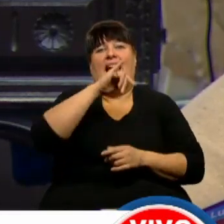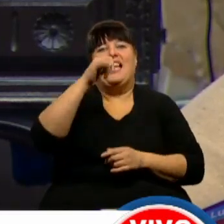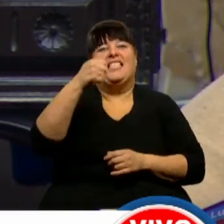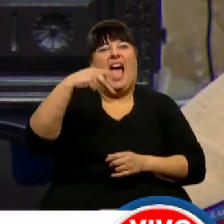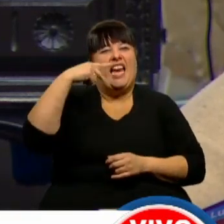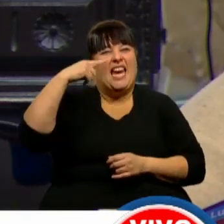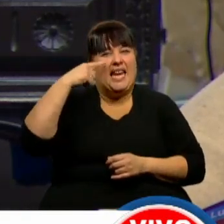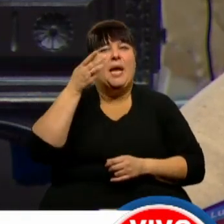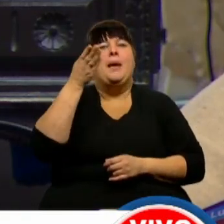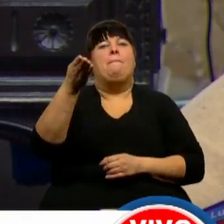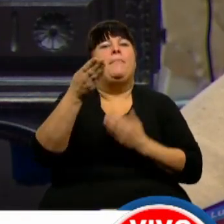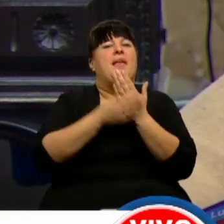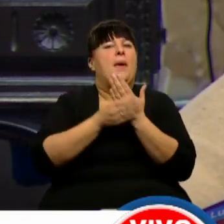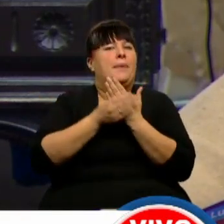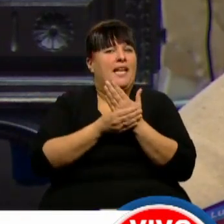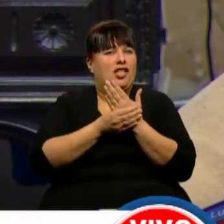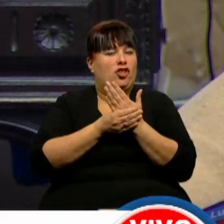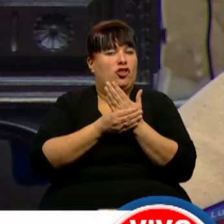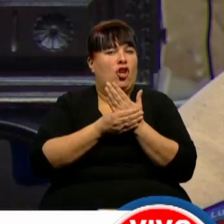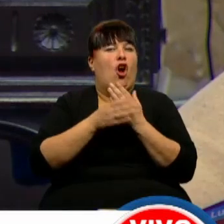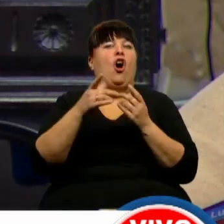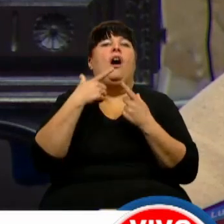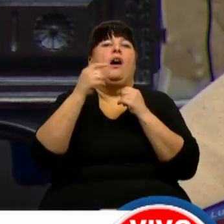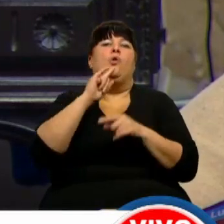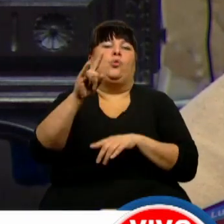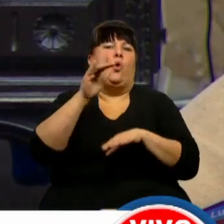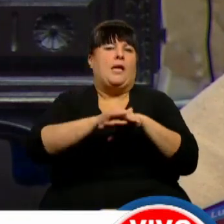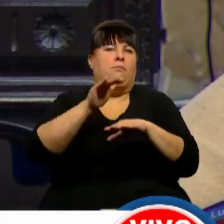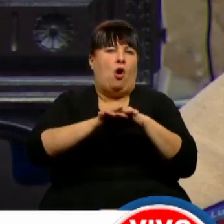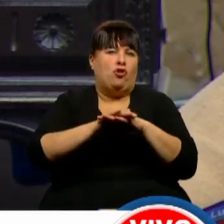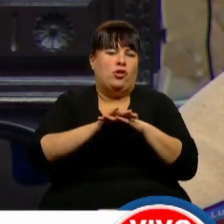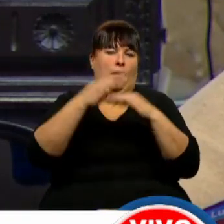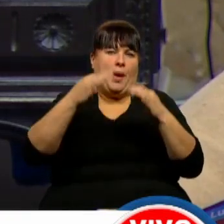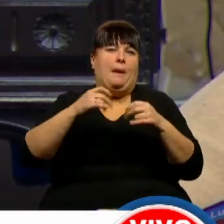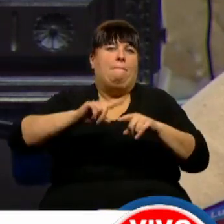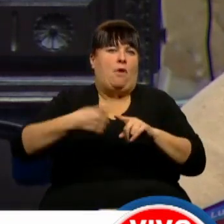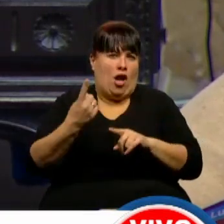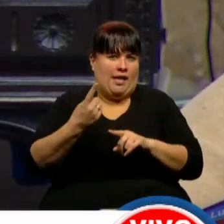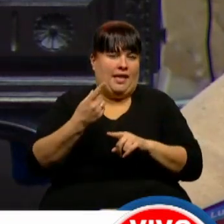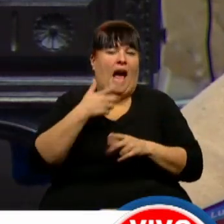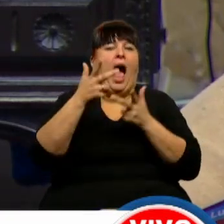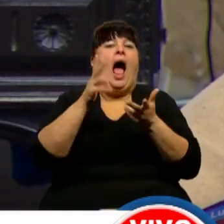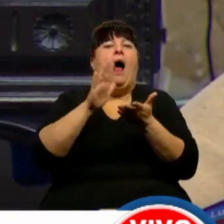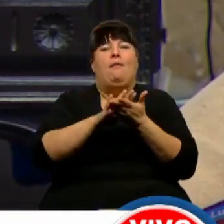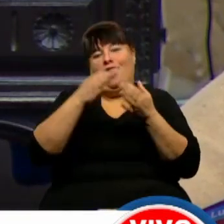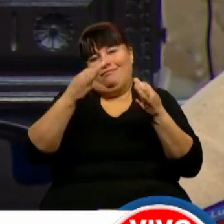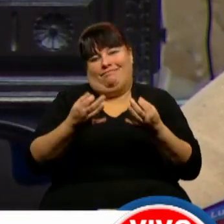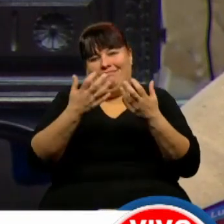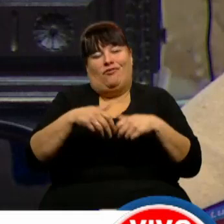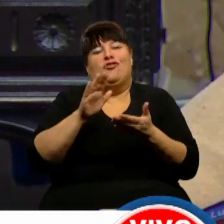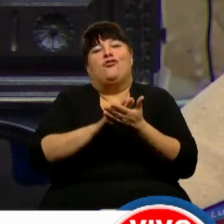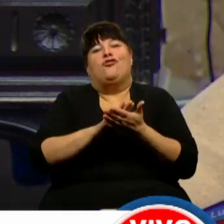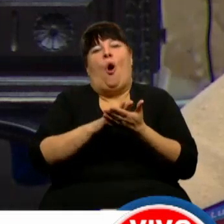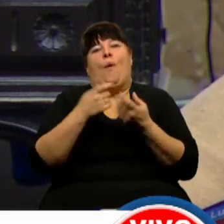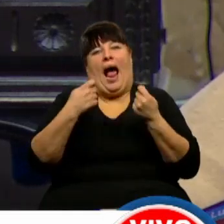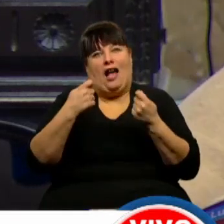quien le pidió al ministro que apele a la responsabilidad y a la prudencia política, haciendo referencia claramente al